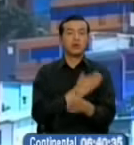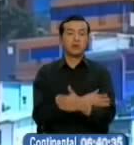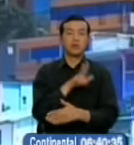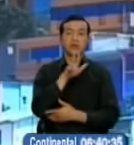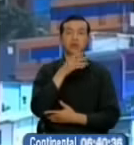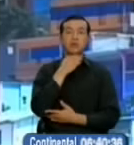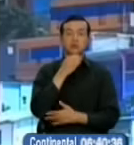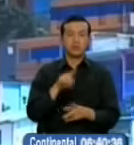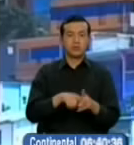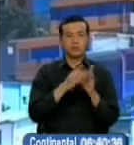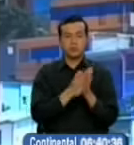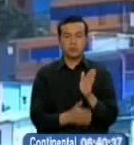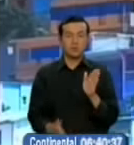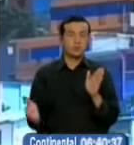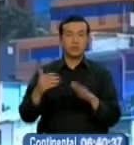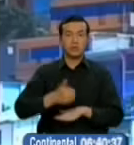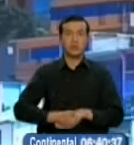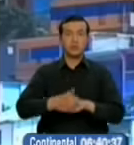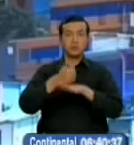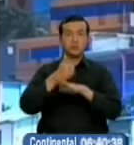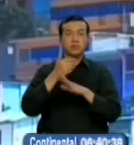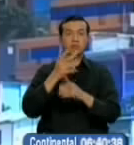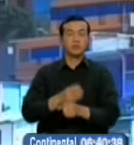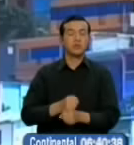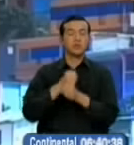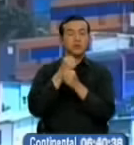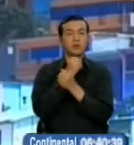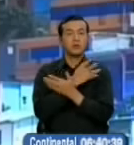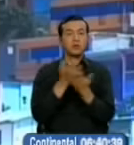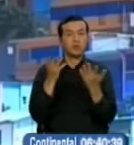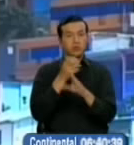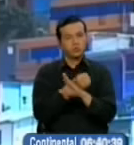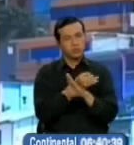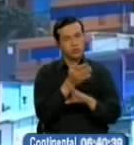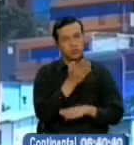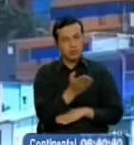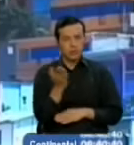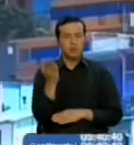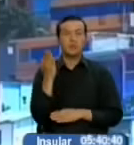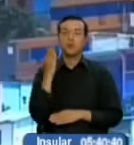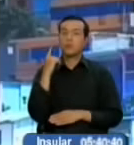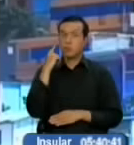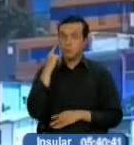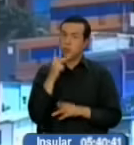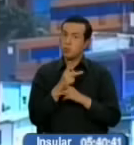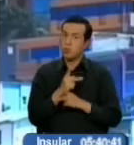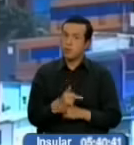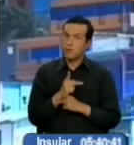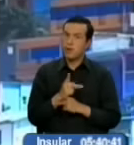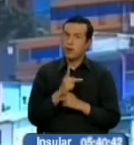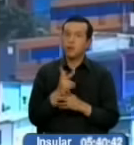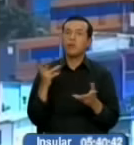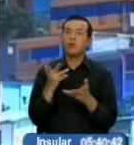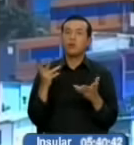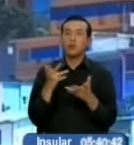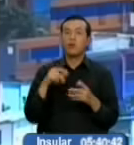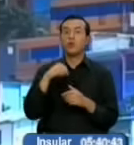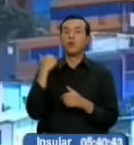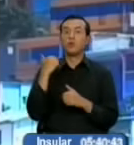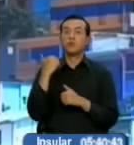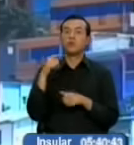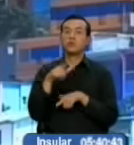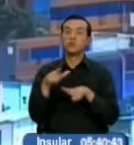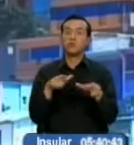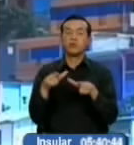de agosto. Por tanto, las autoridades de seguridad emiten recomendaciones para evitar accidentes registrados en otros lugares del